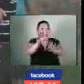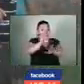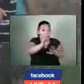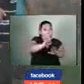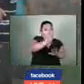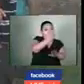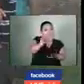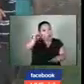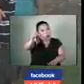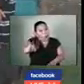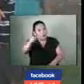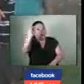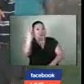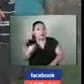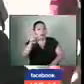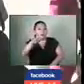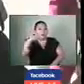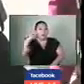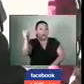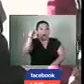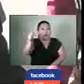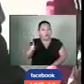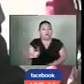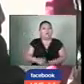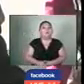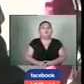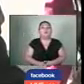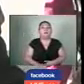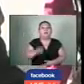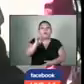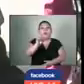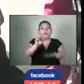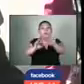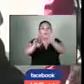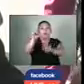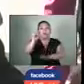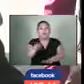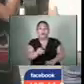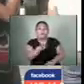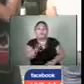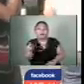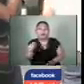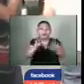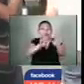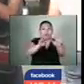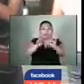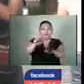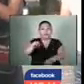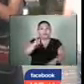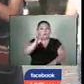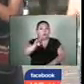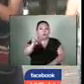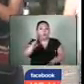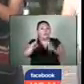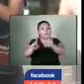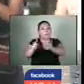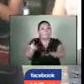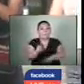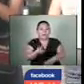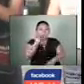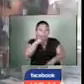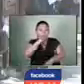contabilizaron 332. Hasta el 18 de agosto, Salud reporta 92,416 casos